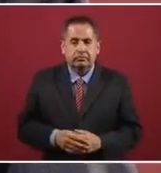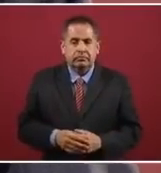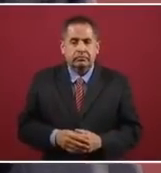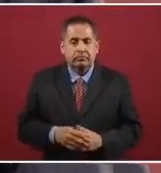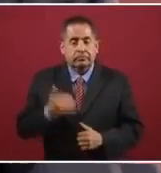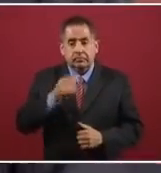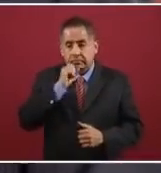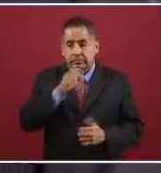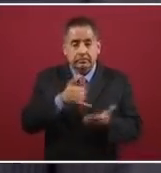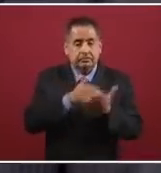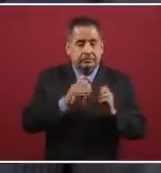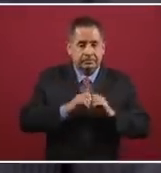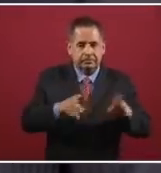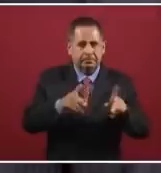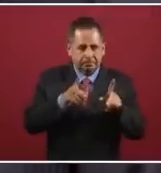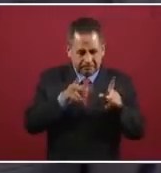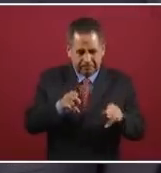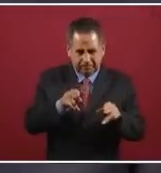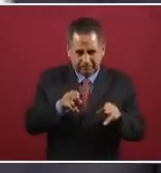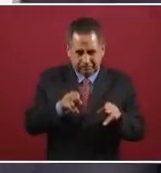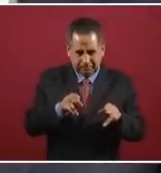y cuando la publicaban